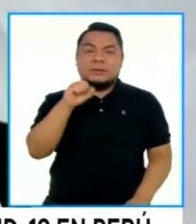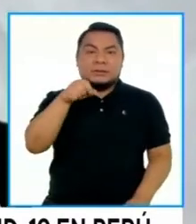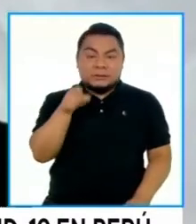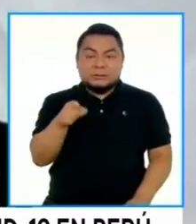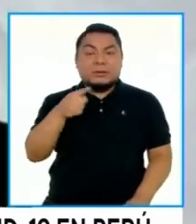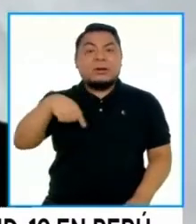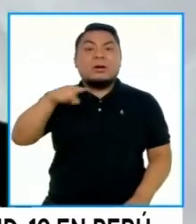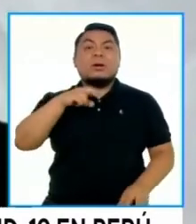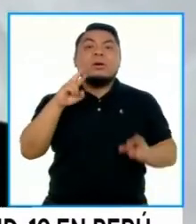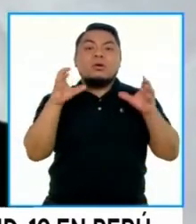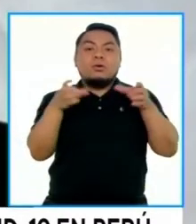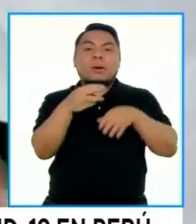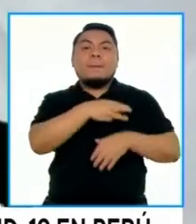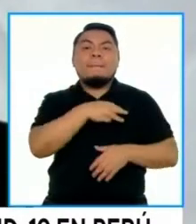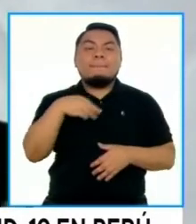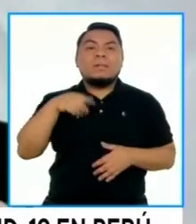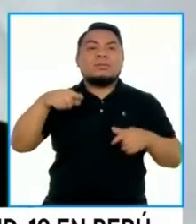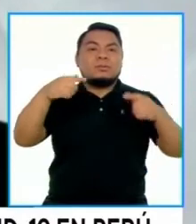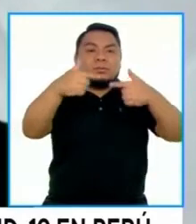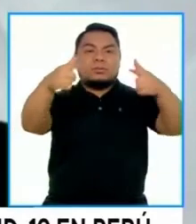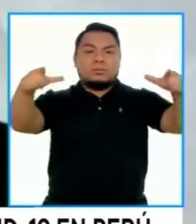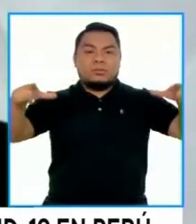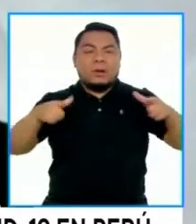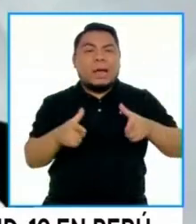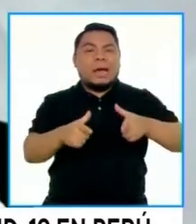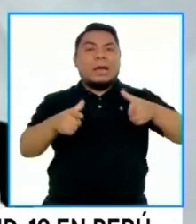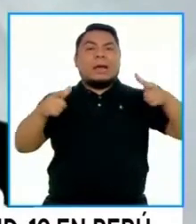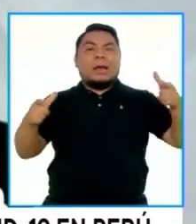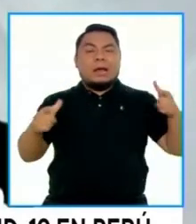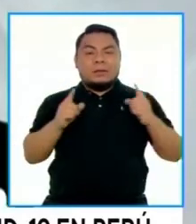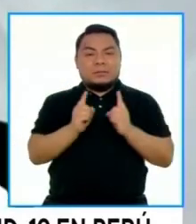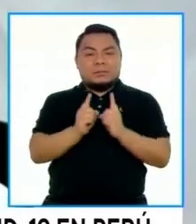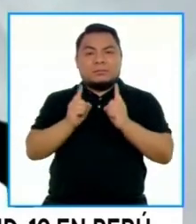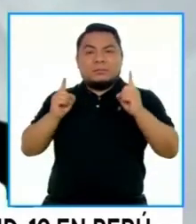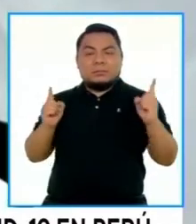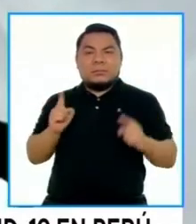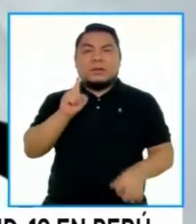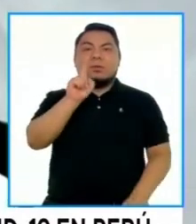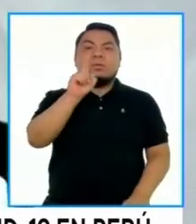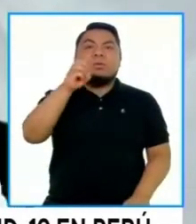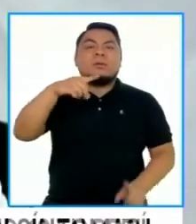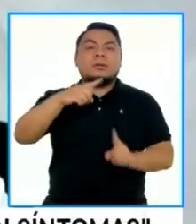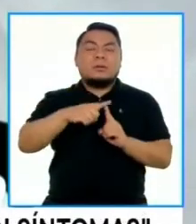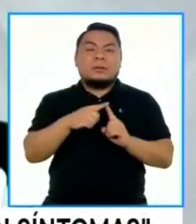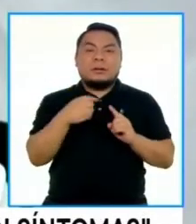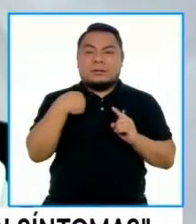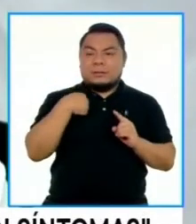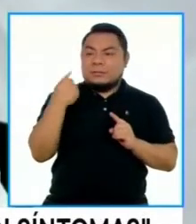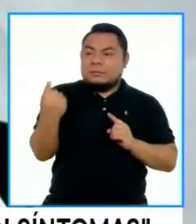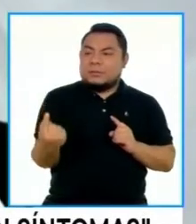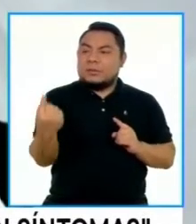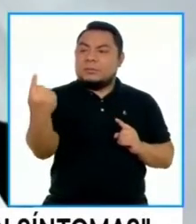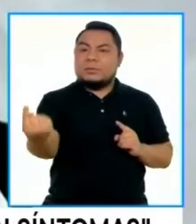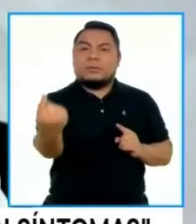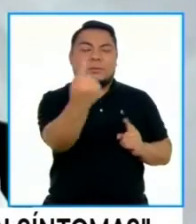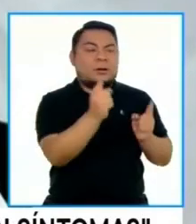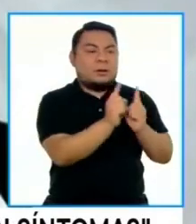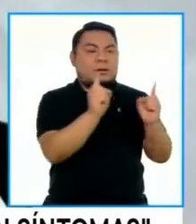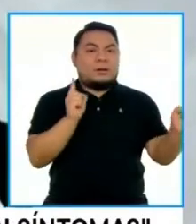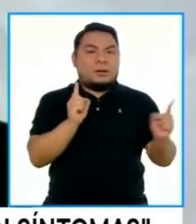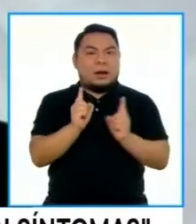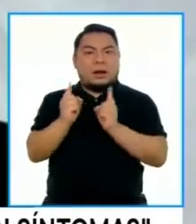los consejos de ministros se dan en un espacio amplio, guardando la distancia, por lo menos un metro y medio entre ministro y ministra,